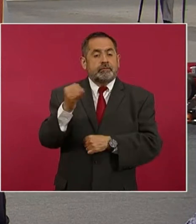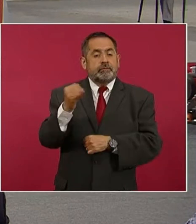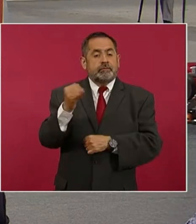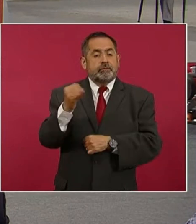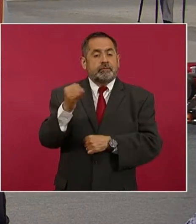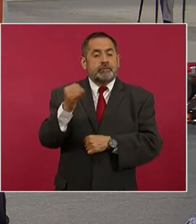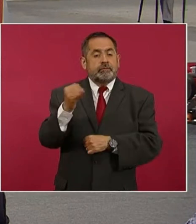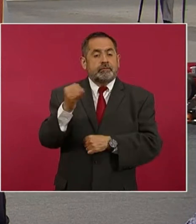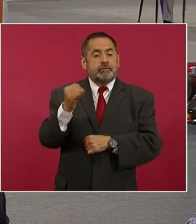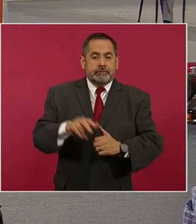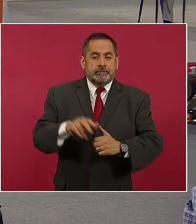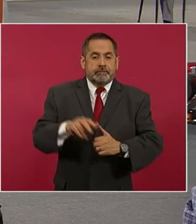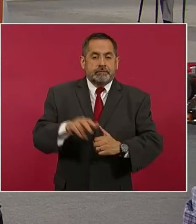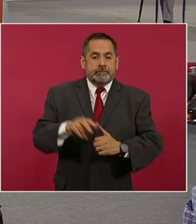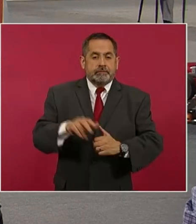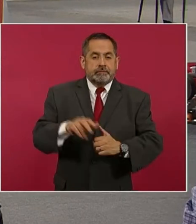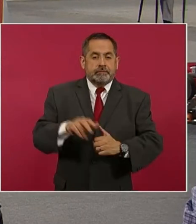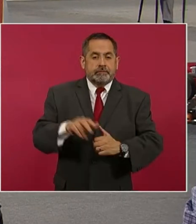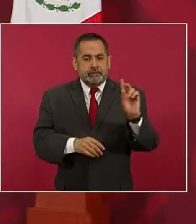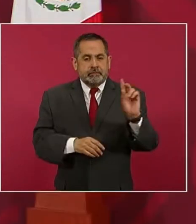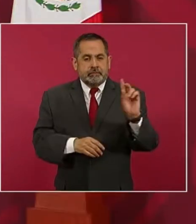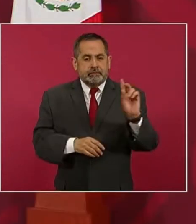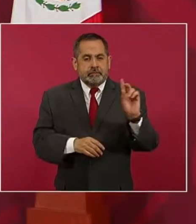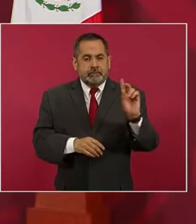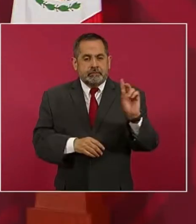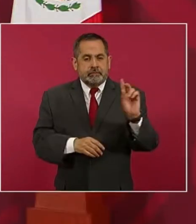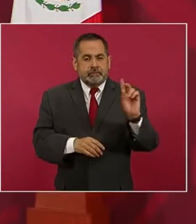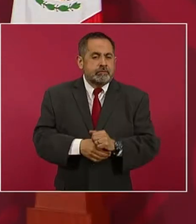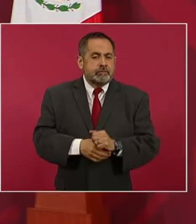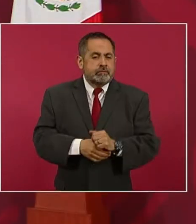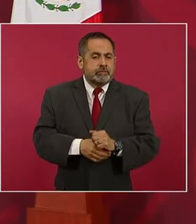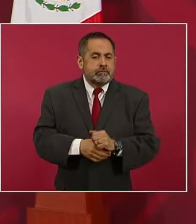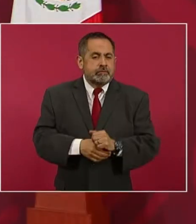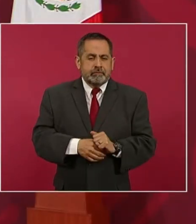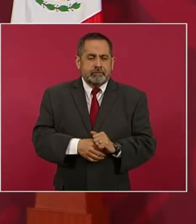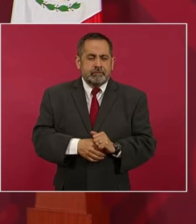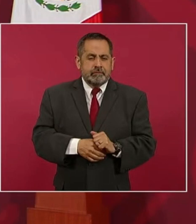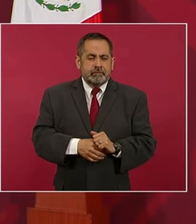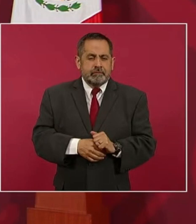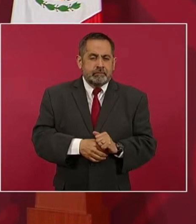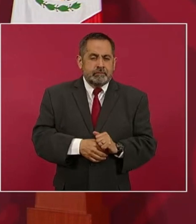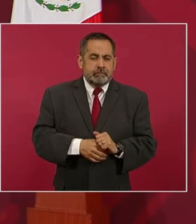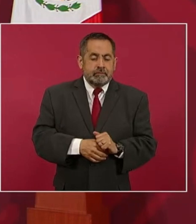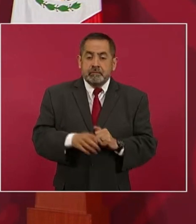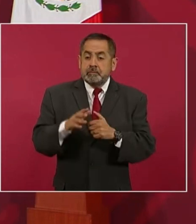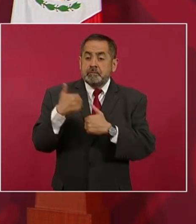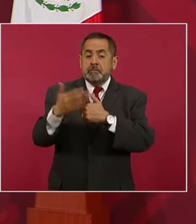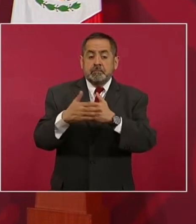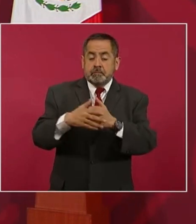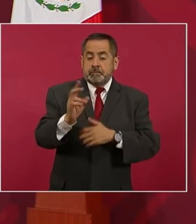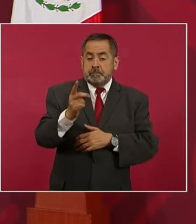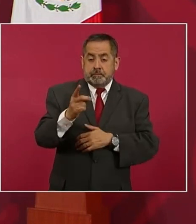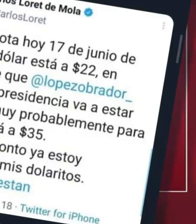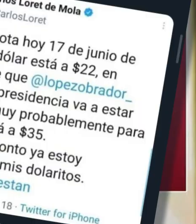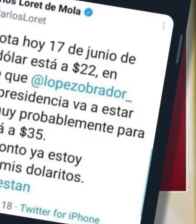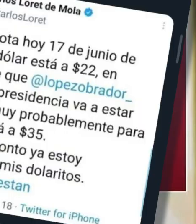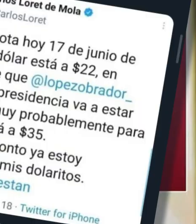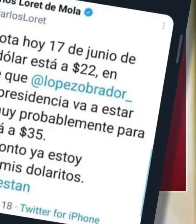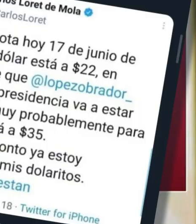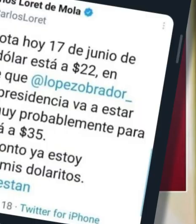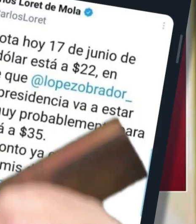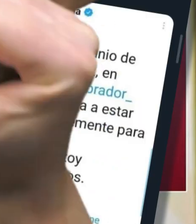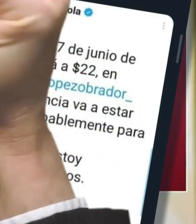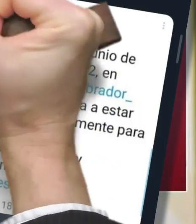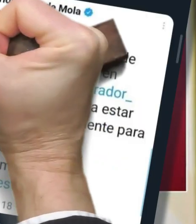2018, el dólar está a 22 pesos. En diciembre, que López Obrador entre a la presidencia, va a